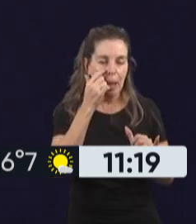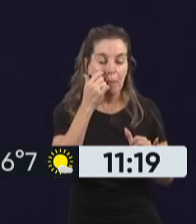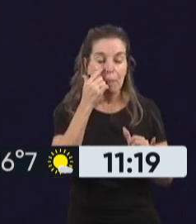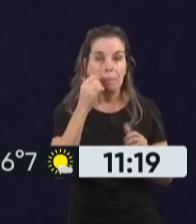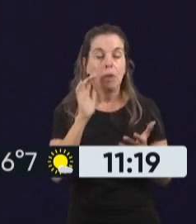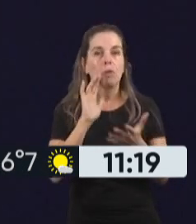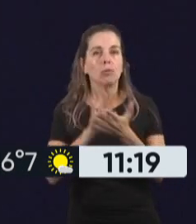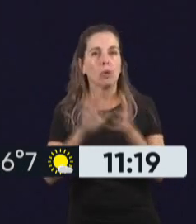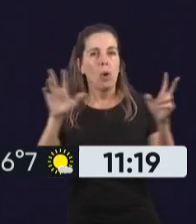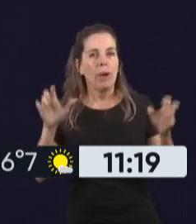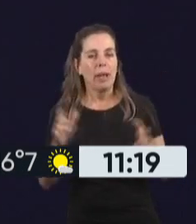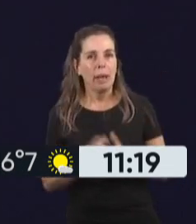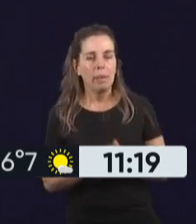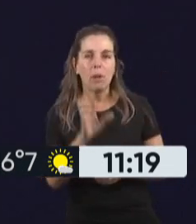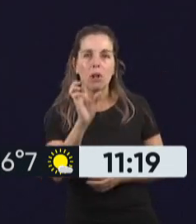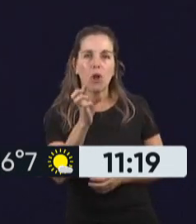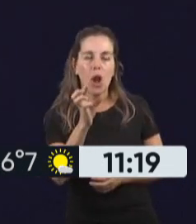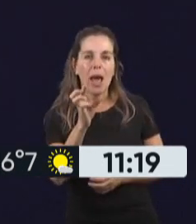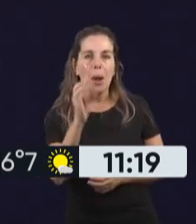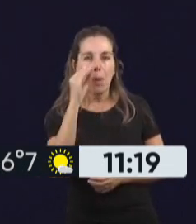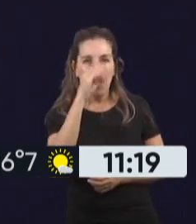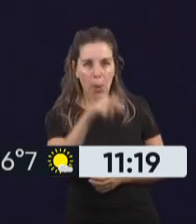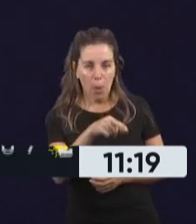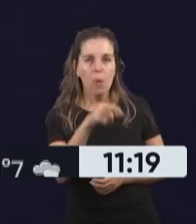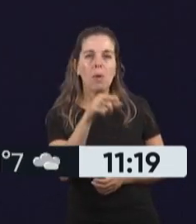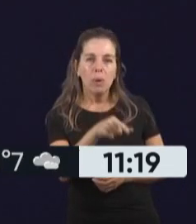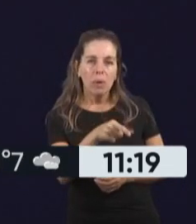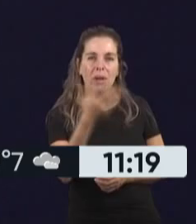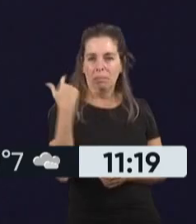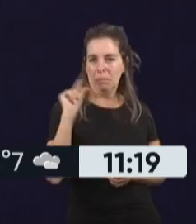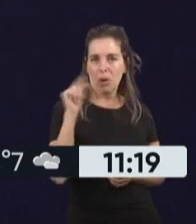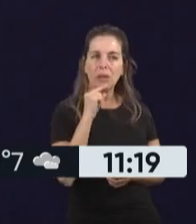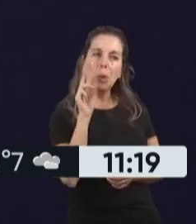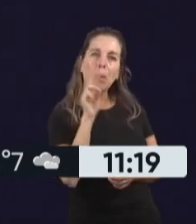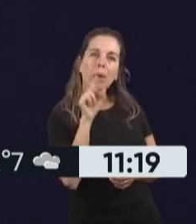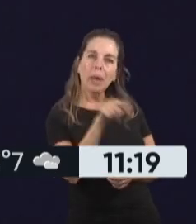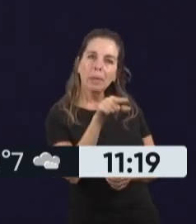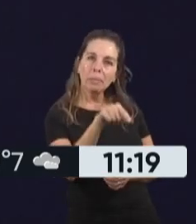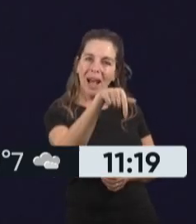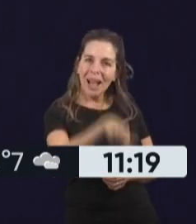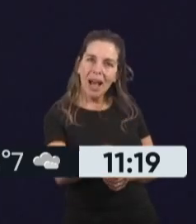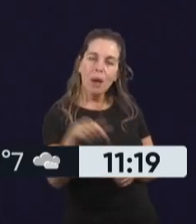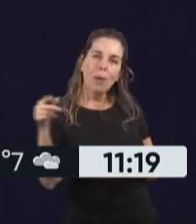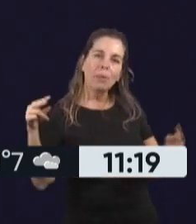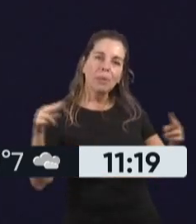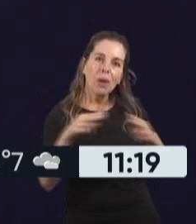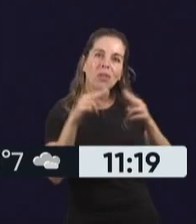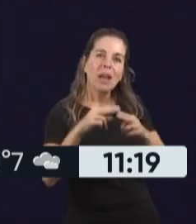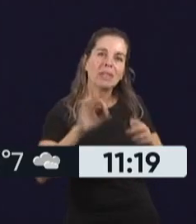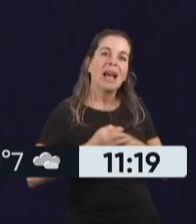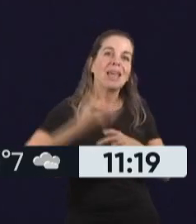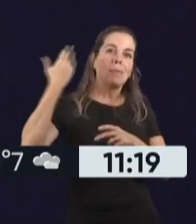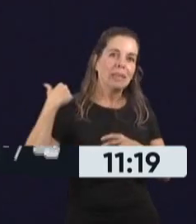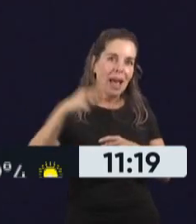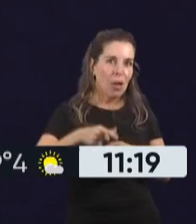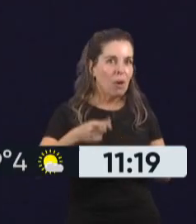Con respecto a lo del dólar blue, vos sabés que el otro día estuve viendo tus encuentros aquí en esta sala con Cerruti, peleándose